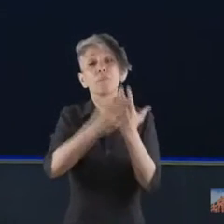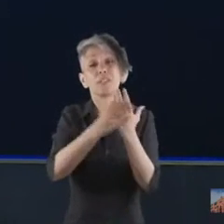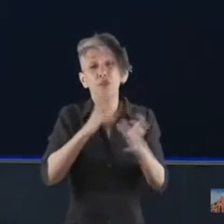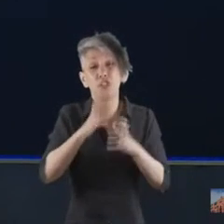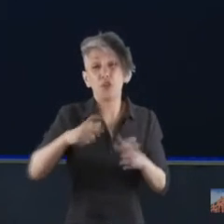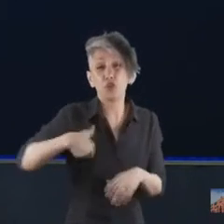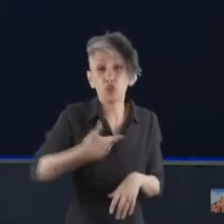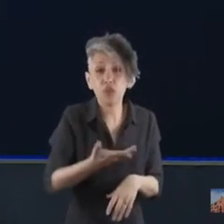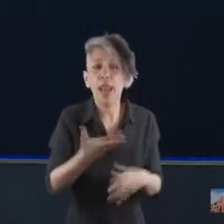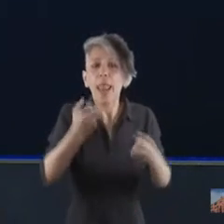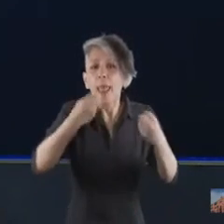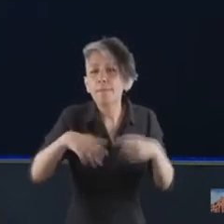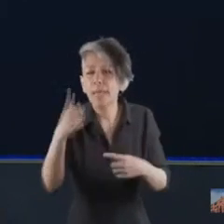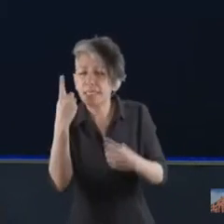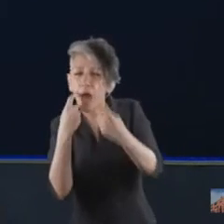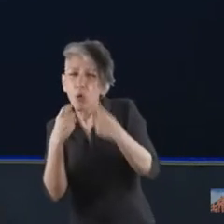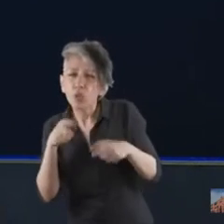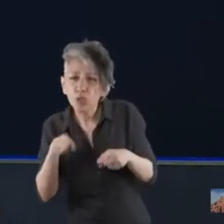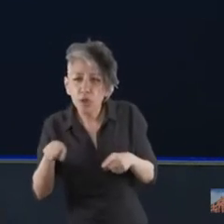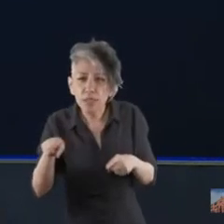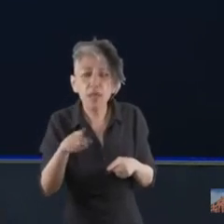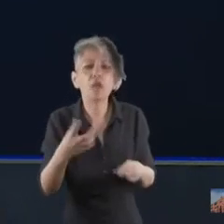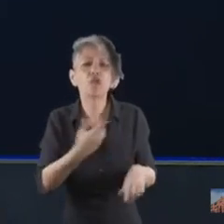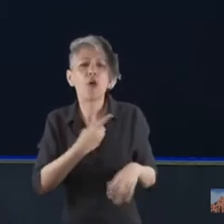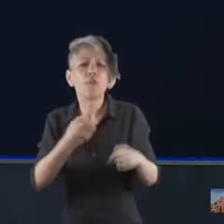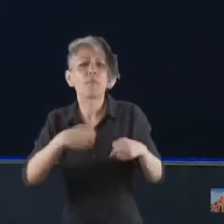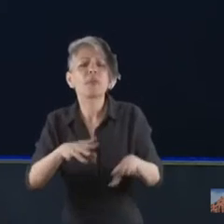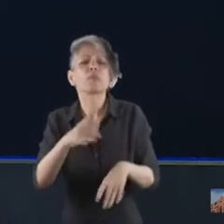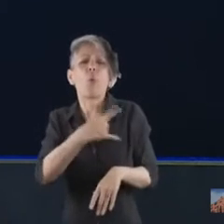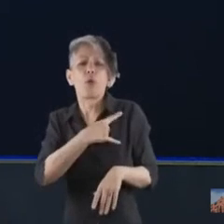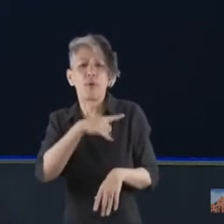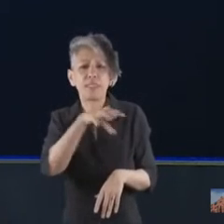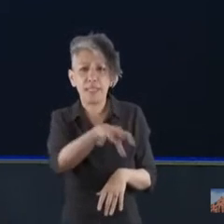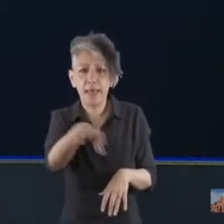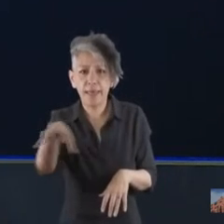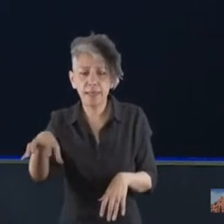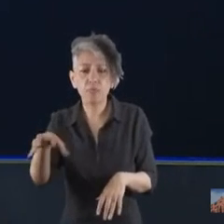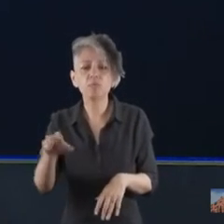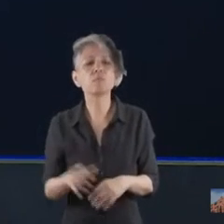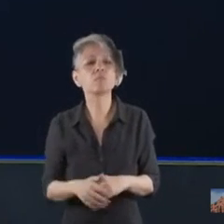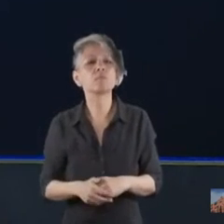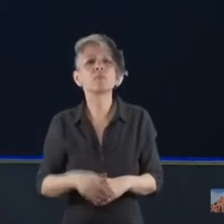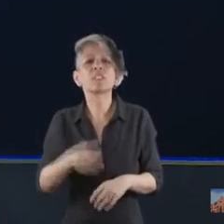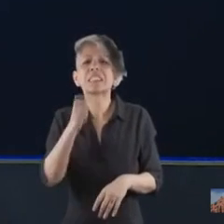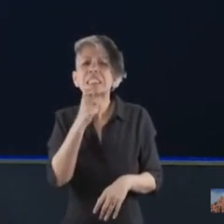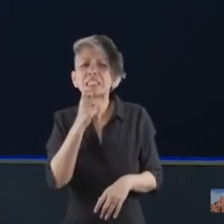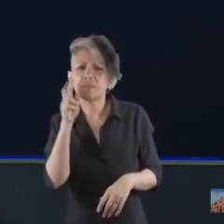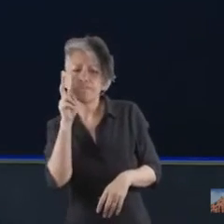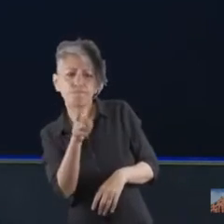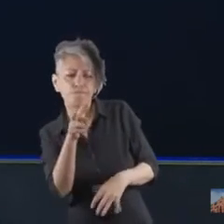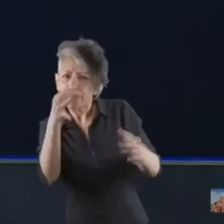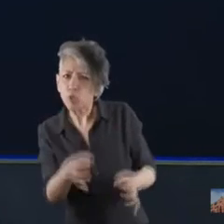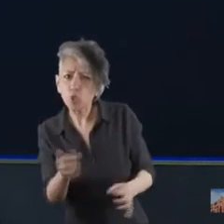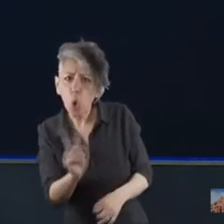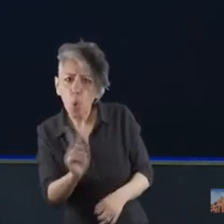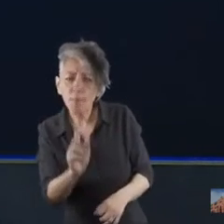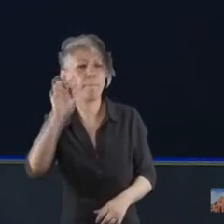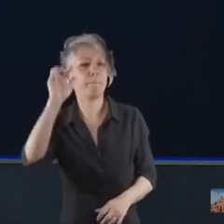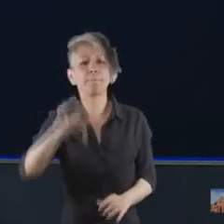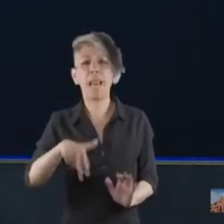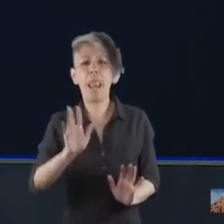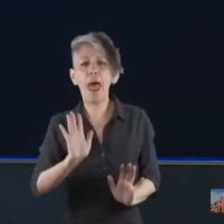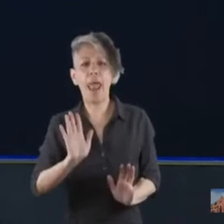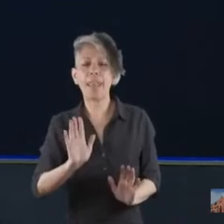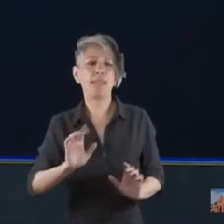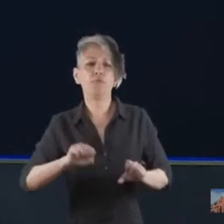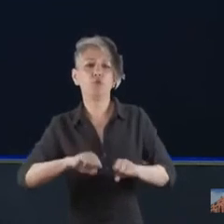una auditoría que realizarán las universidades quien no cumpla recibirá la suspensión del plan y en